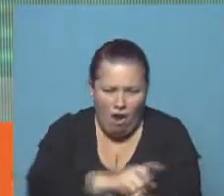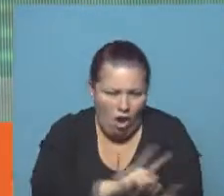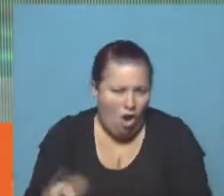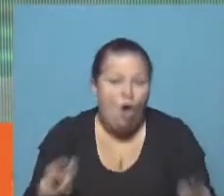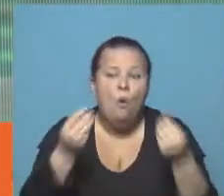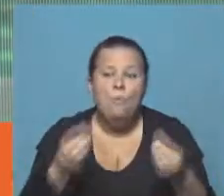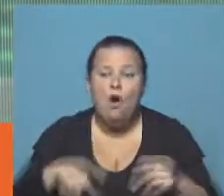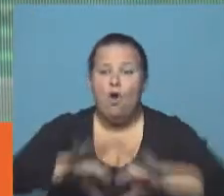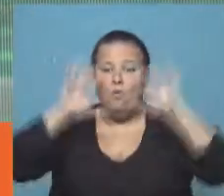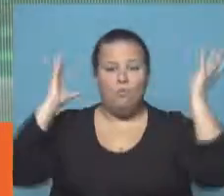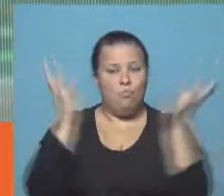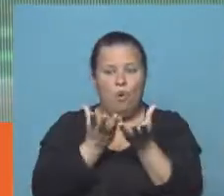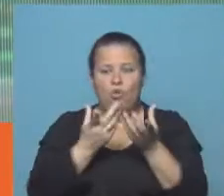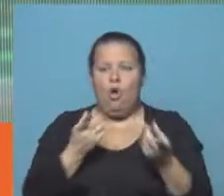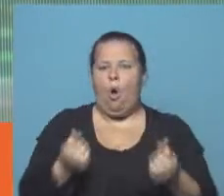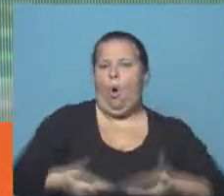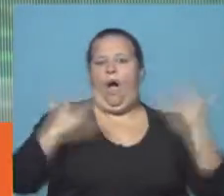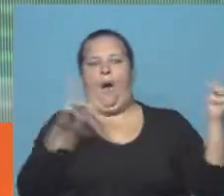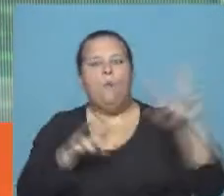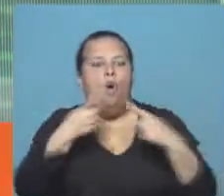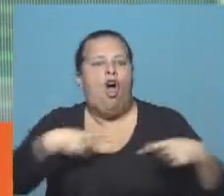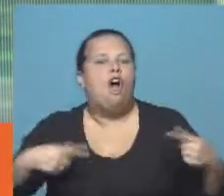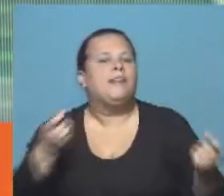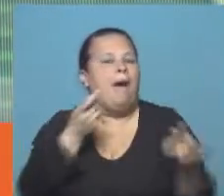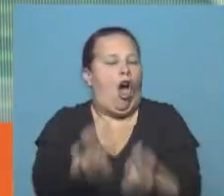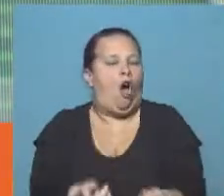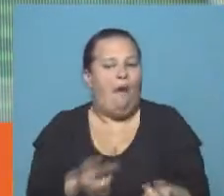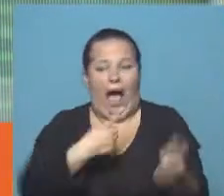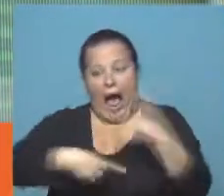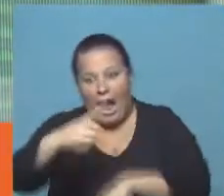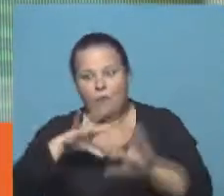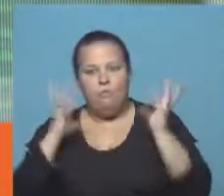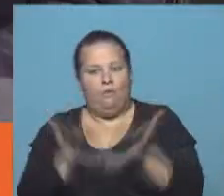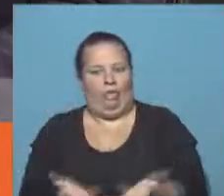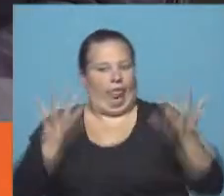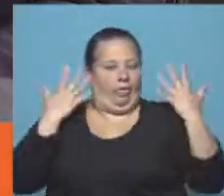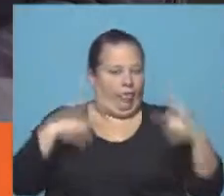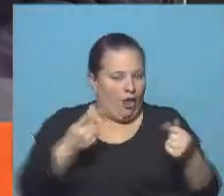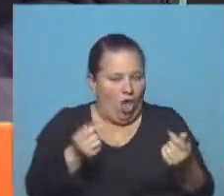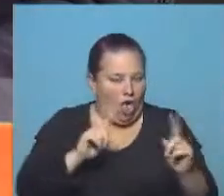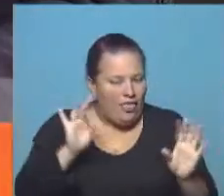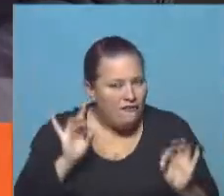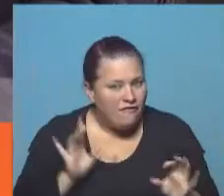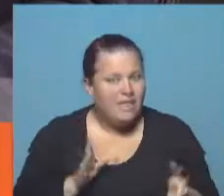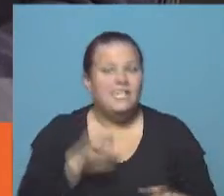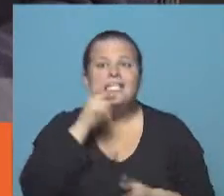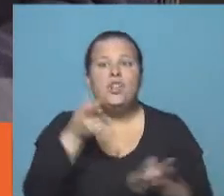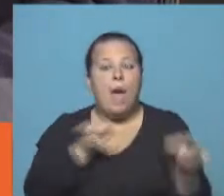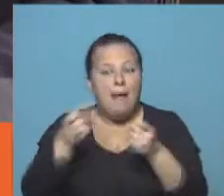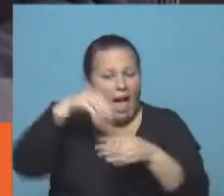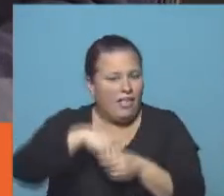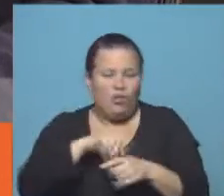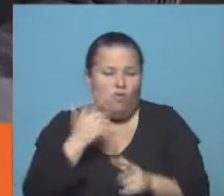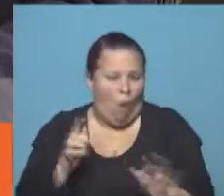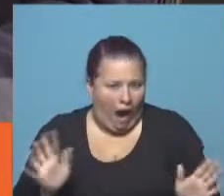qué? Porque hoy el mundo no está ávido de buscar productos para comprar, porque al contrario, el mundo está en una situación muy compleja, y si vos no tenés mercado interno, no